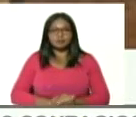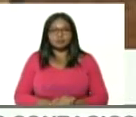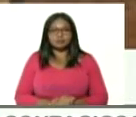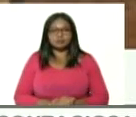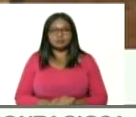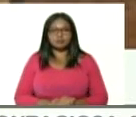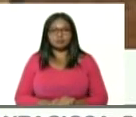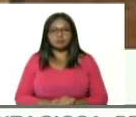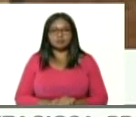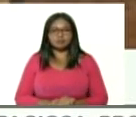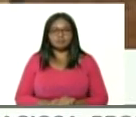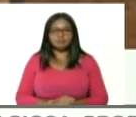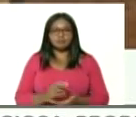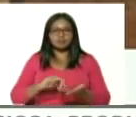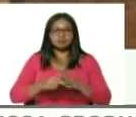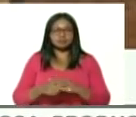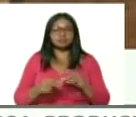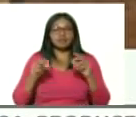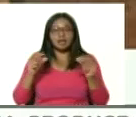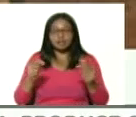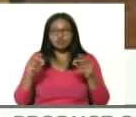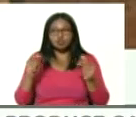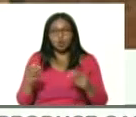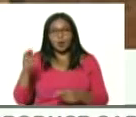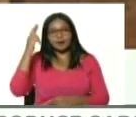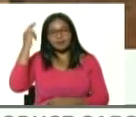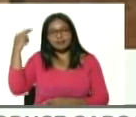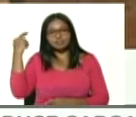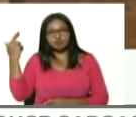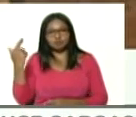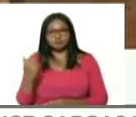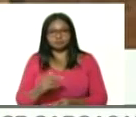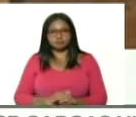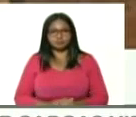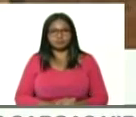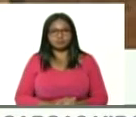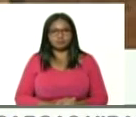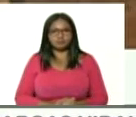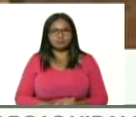que es acción, reflexión,